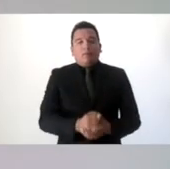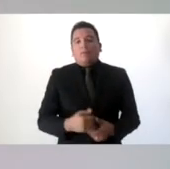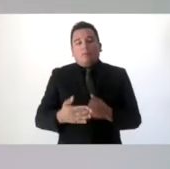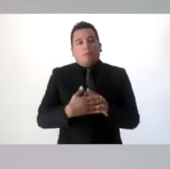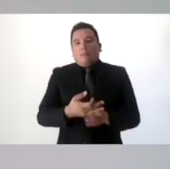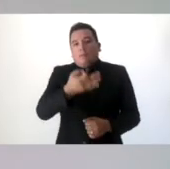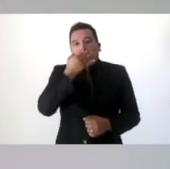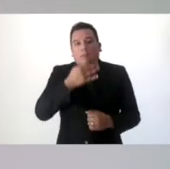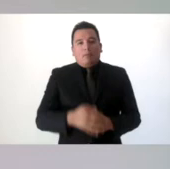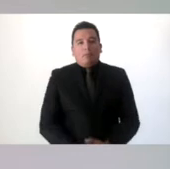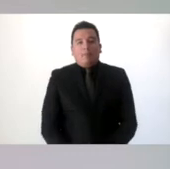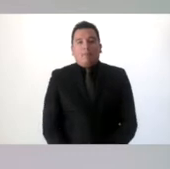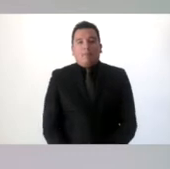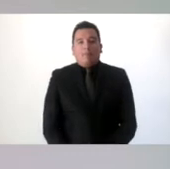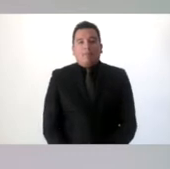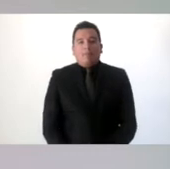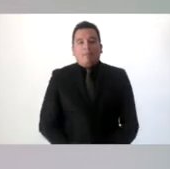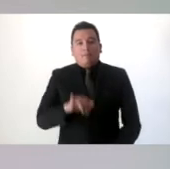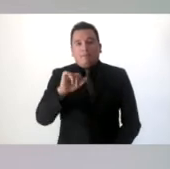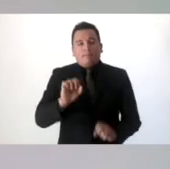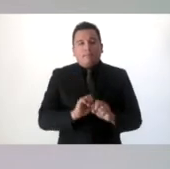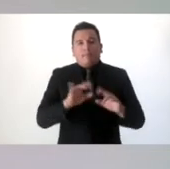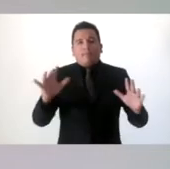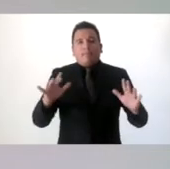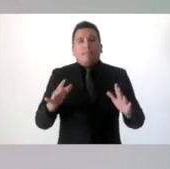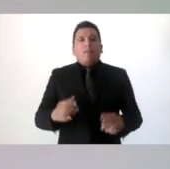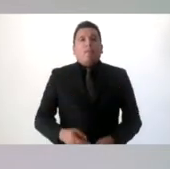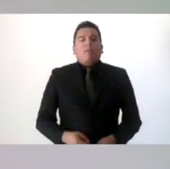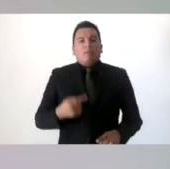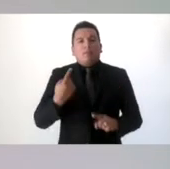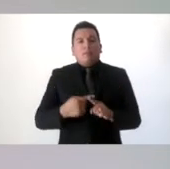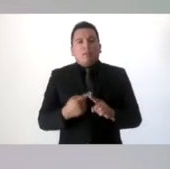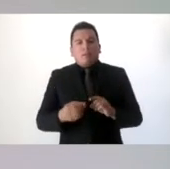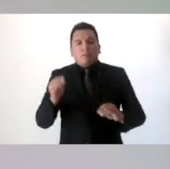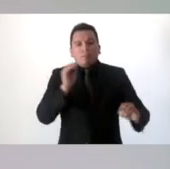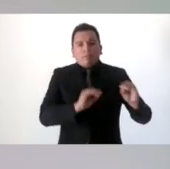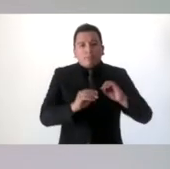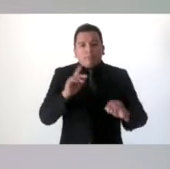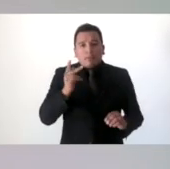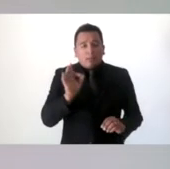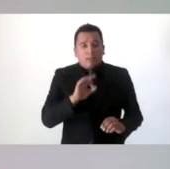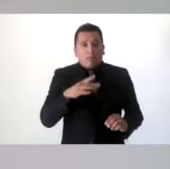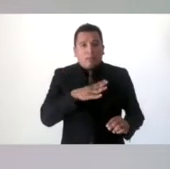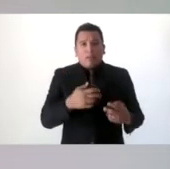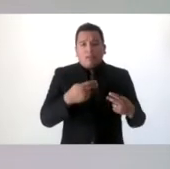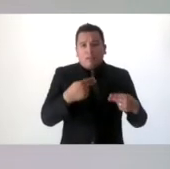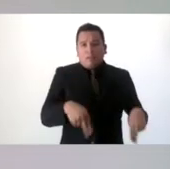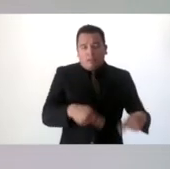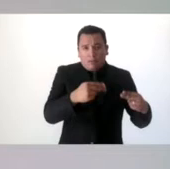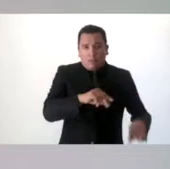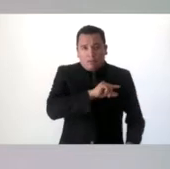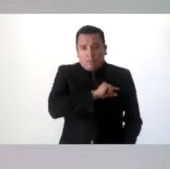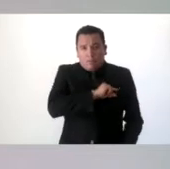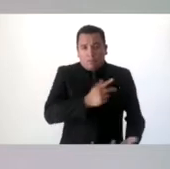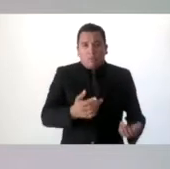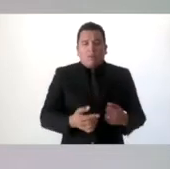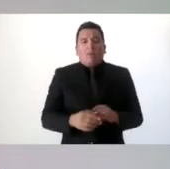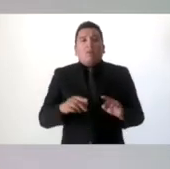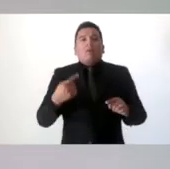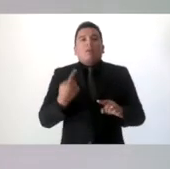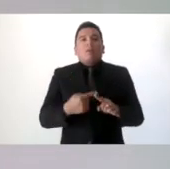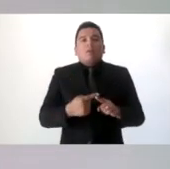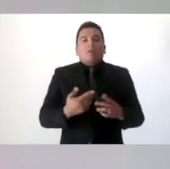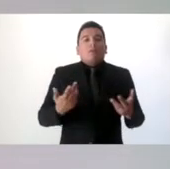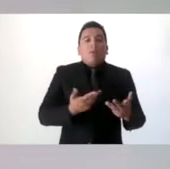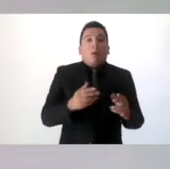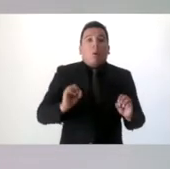breve. Justamente sí, en qué medida participaría una empresa privada externa, en qué medida